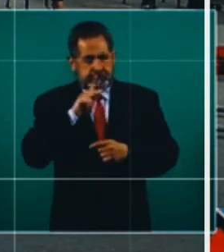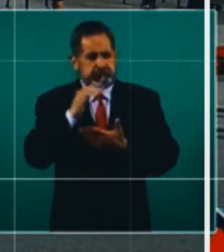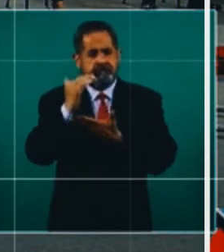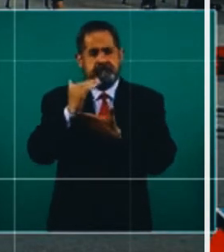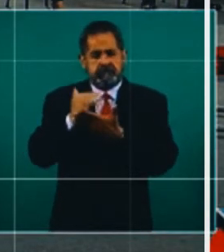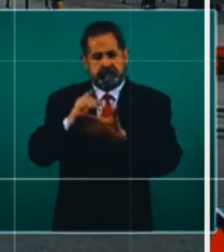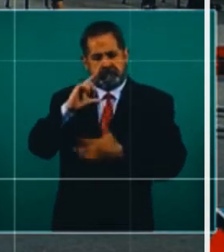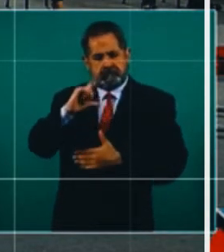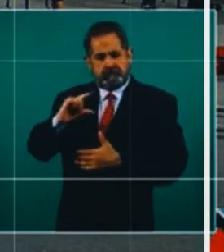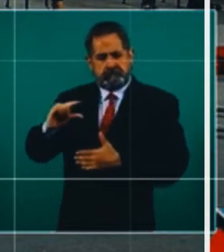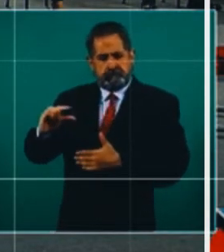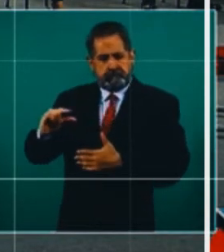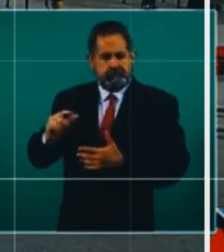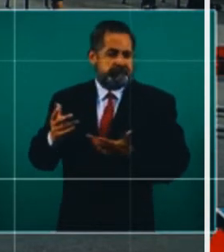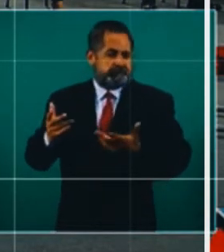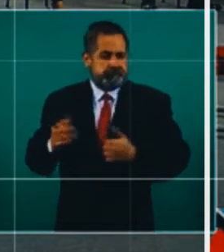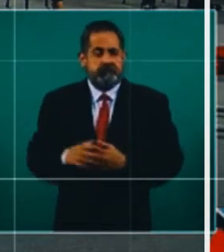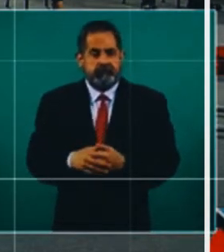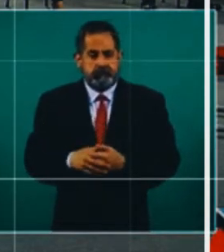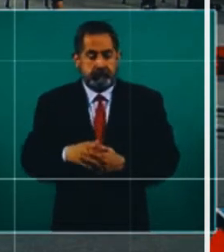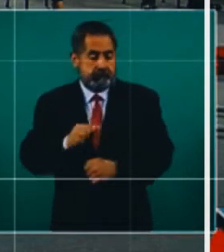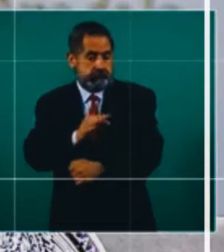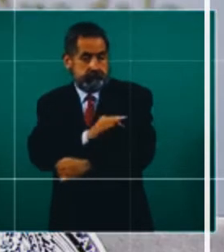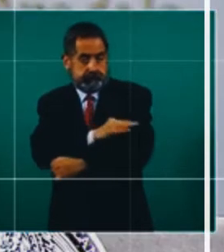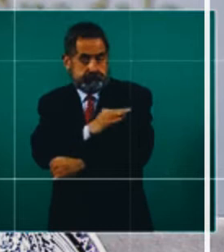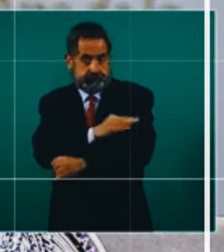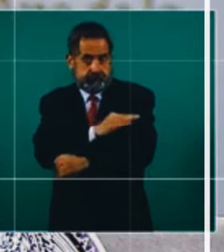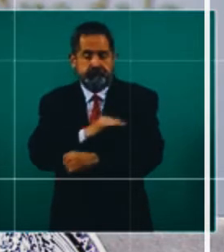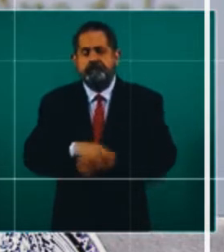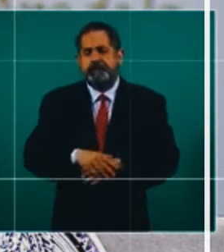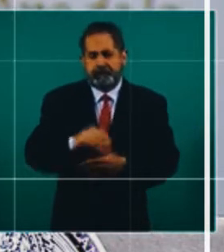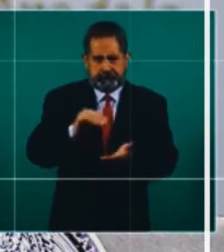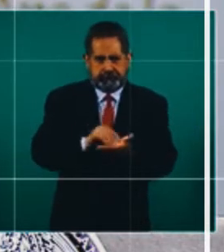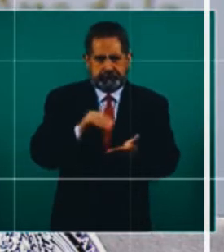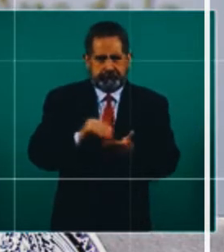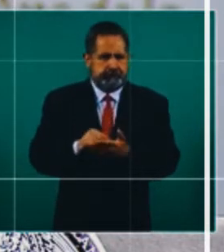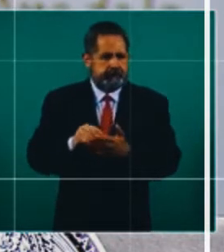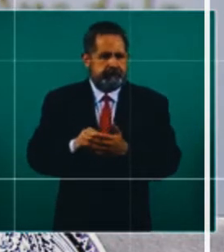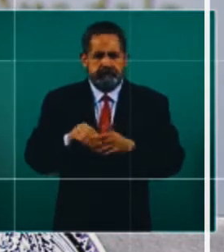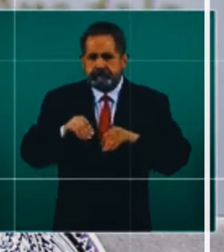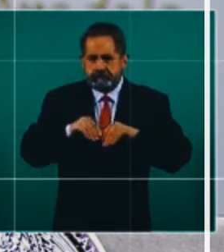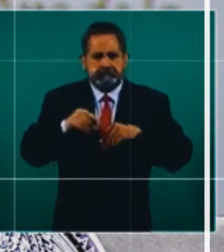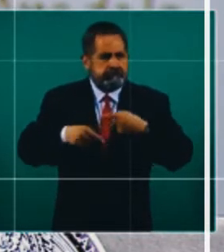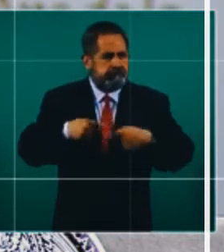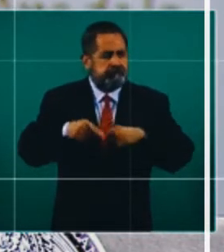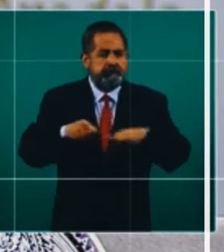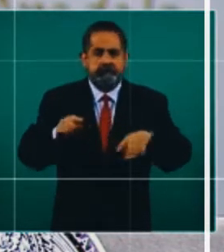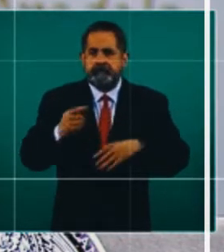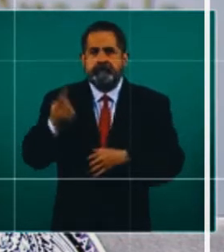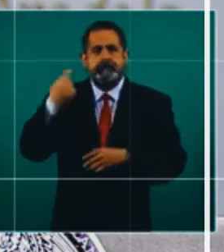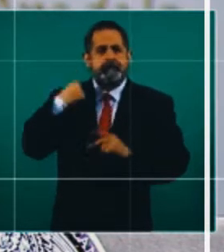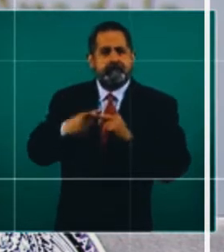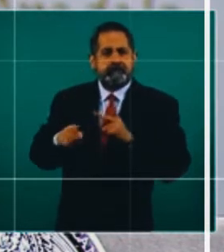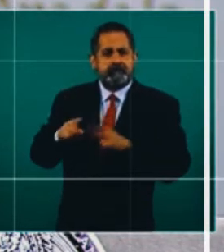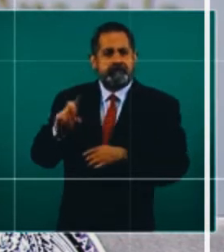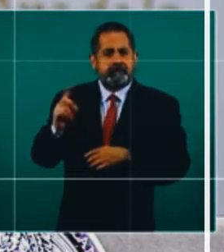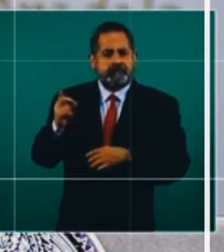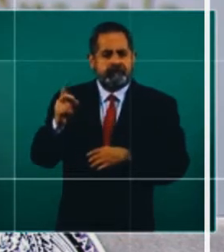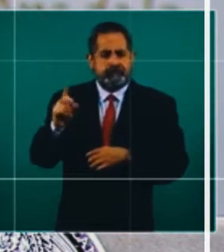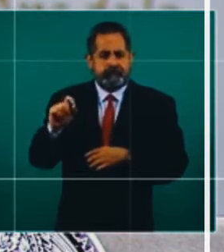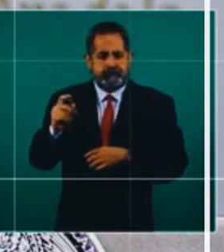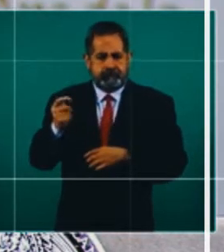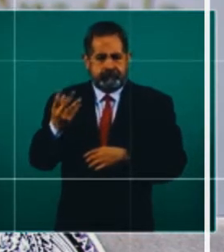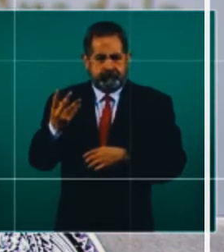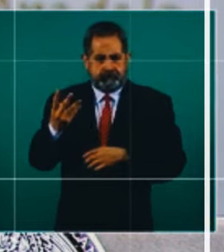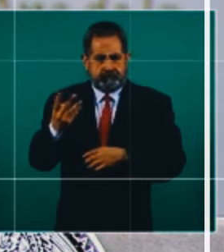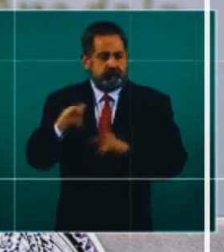Ahora, centrándonos en el tema de vacunación, sigue el programa de vacunación que empezó el pasado 24 de diciembre,